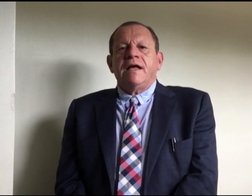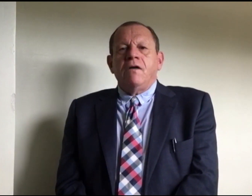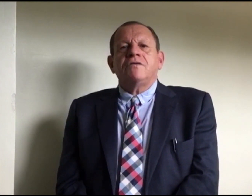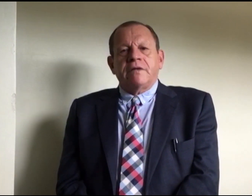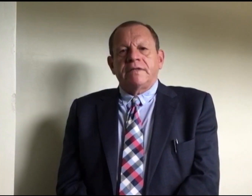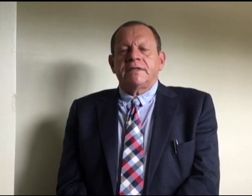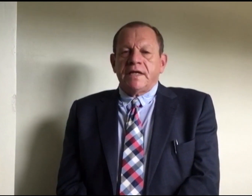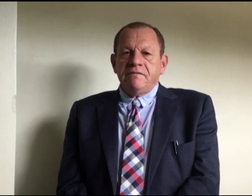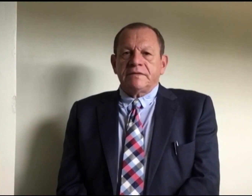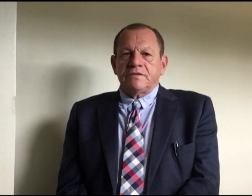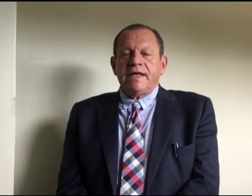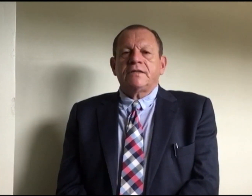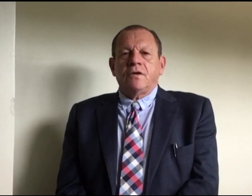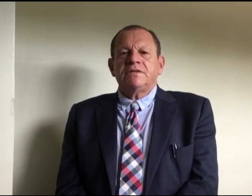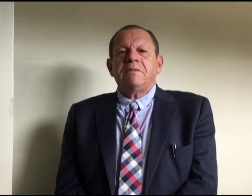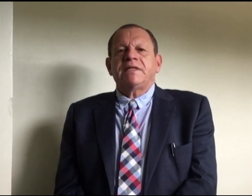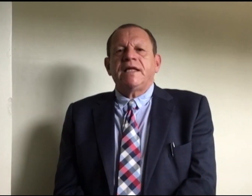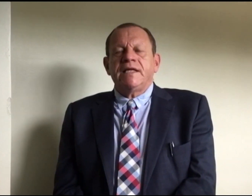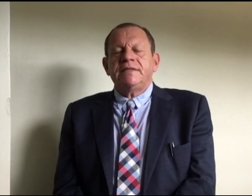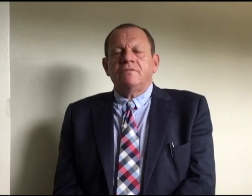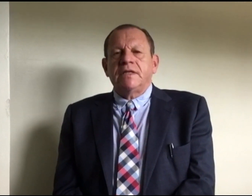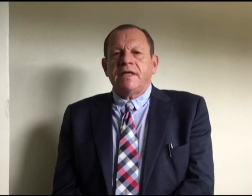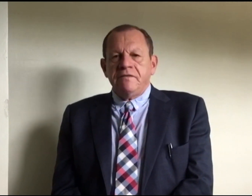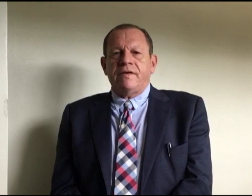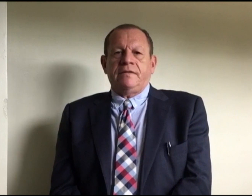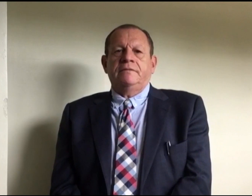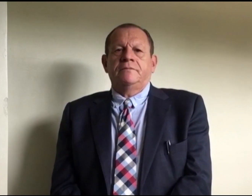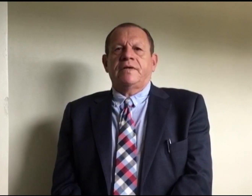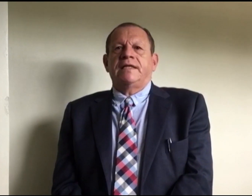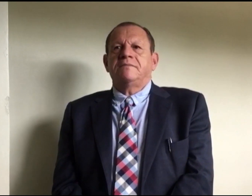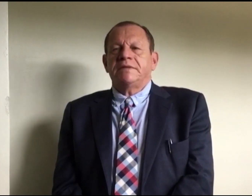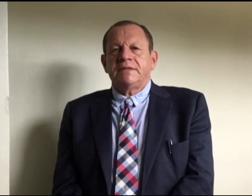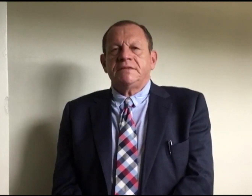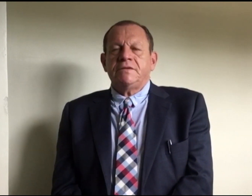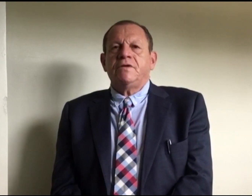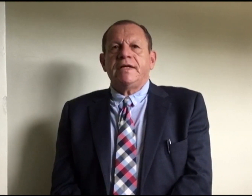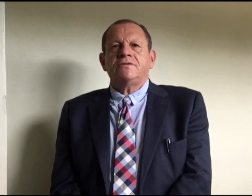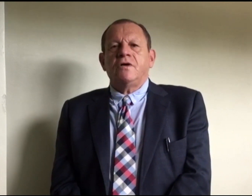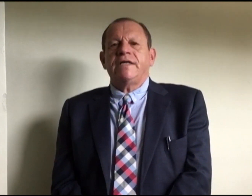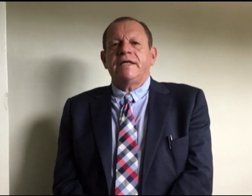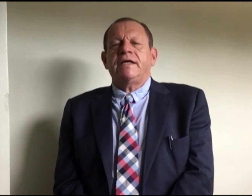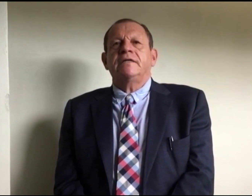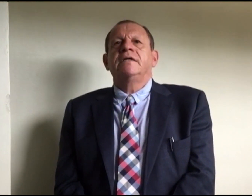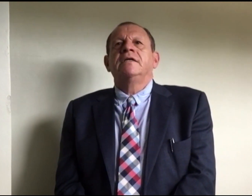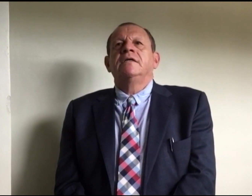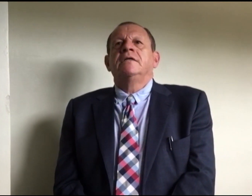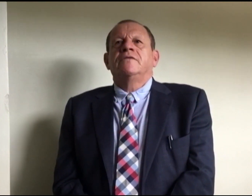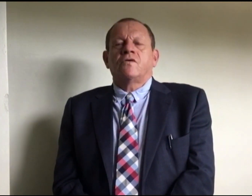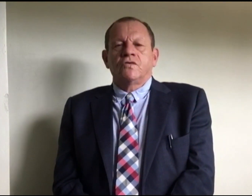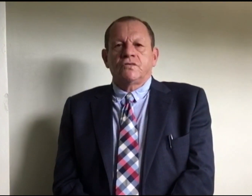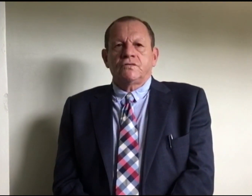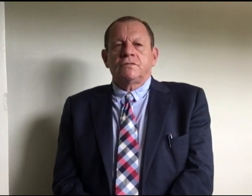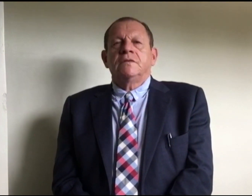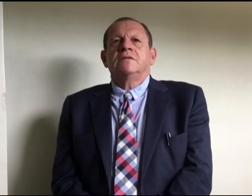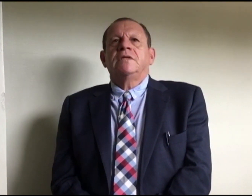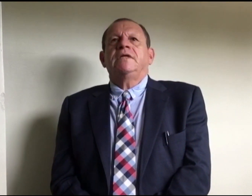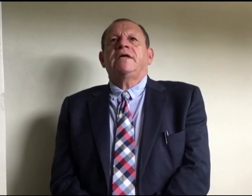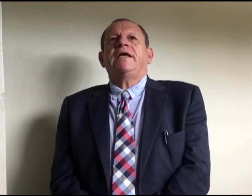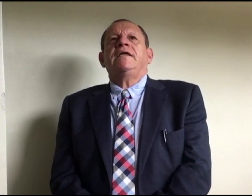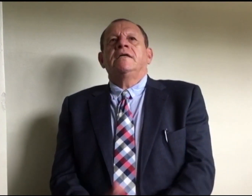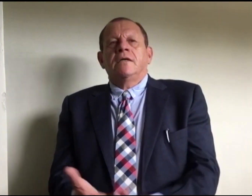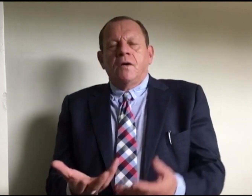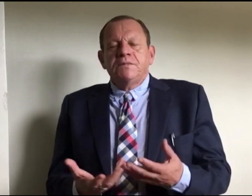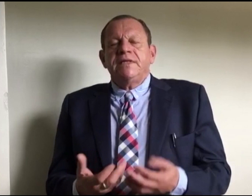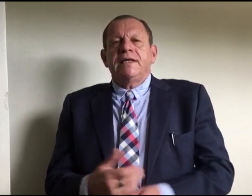es trasladado a través de tarifas, o sea, todo se materializa en una tarifa, porque las empresas distribuidoras no generan recursos,